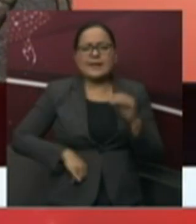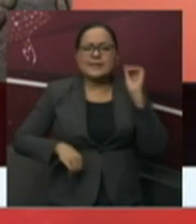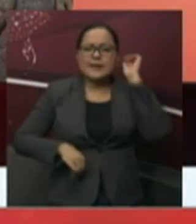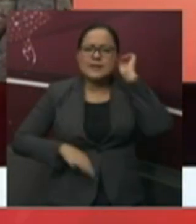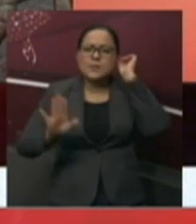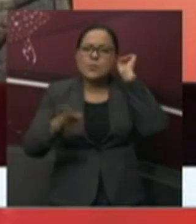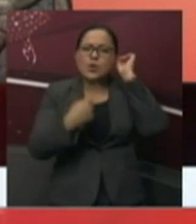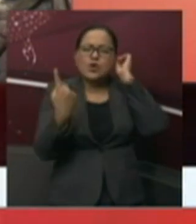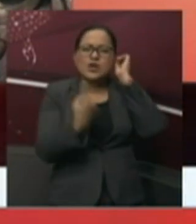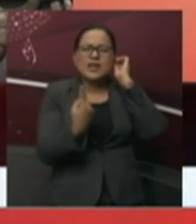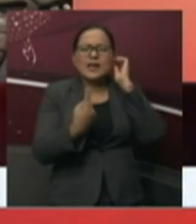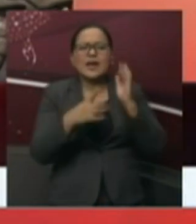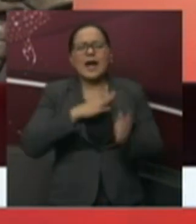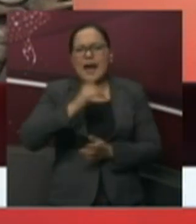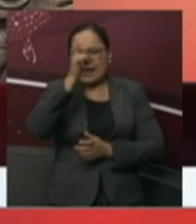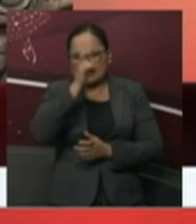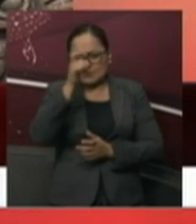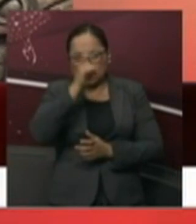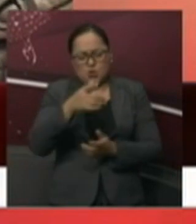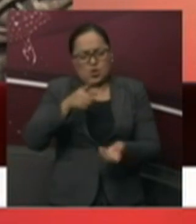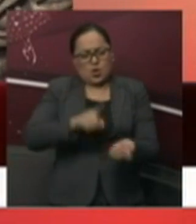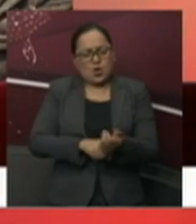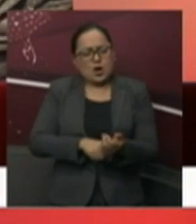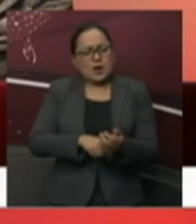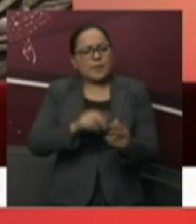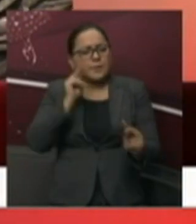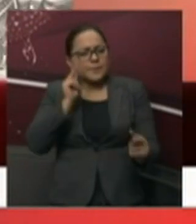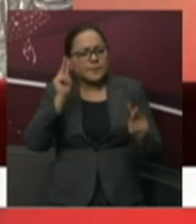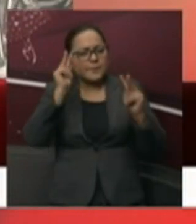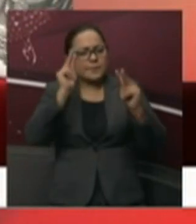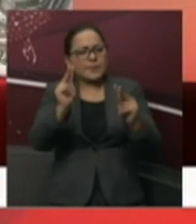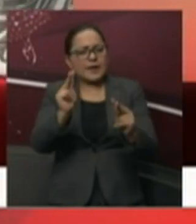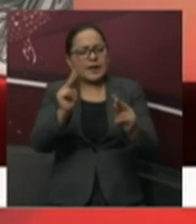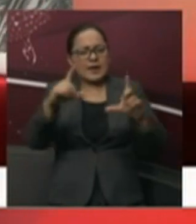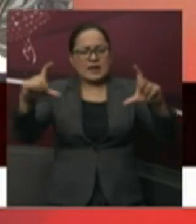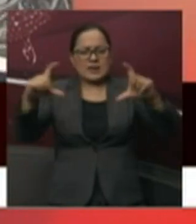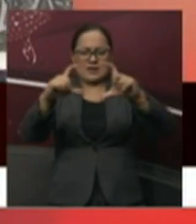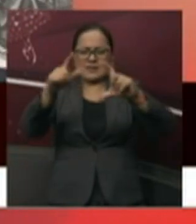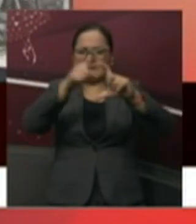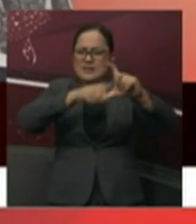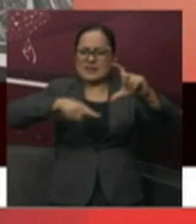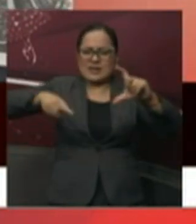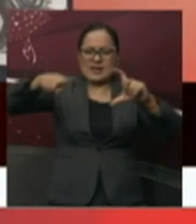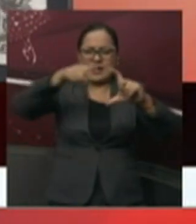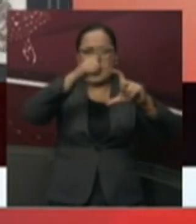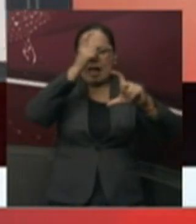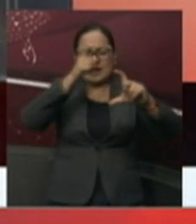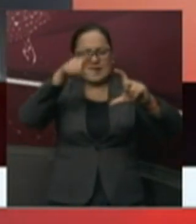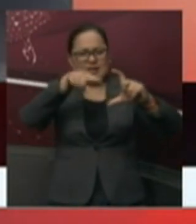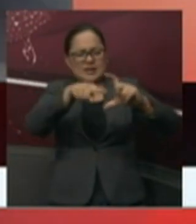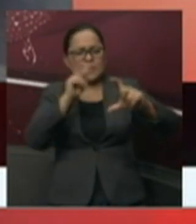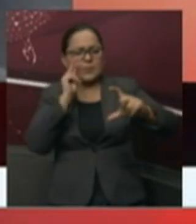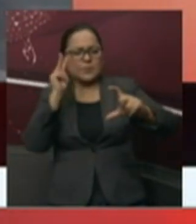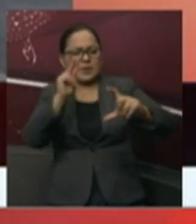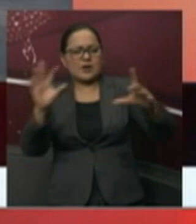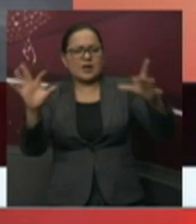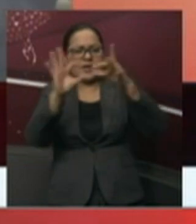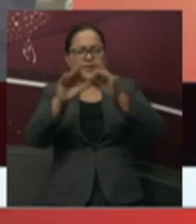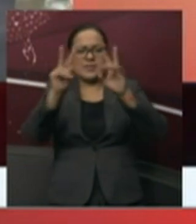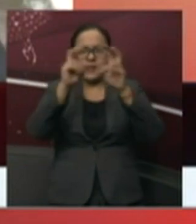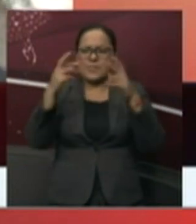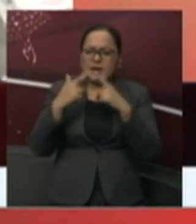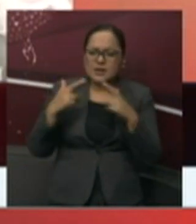escudo nacional aúna aspectos místicos, aúna aspectos religiosos,